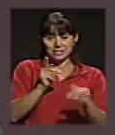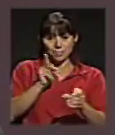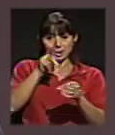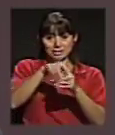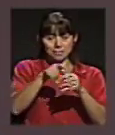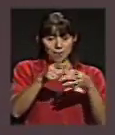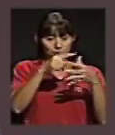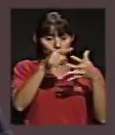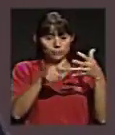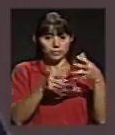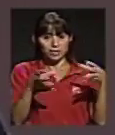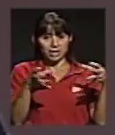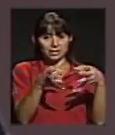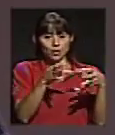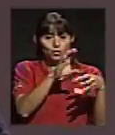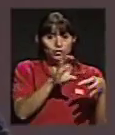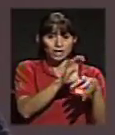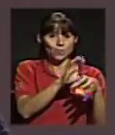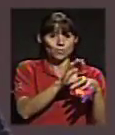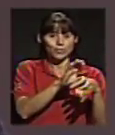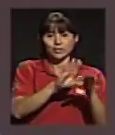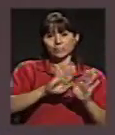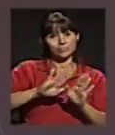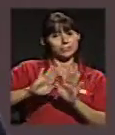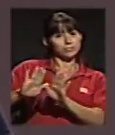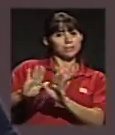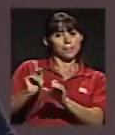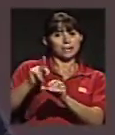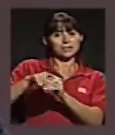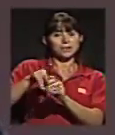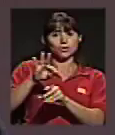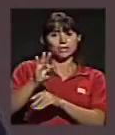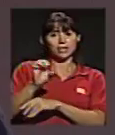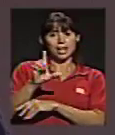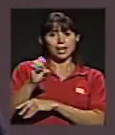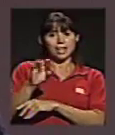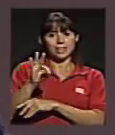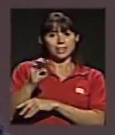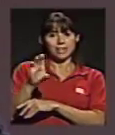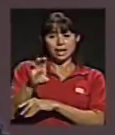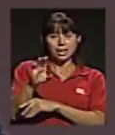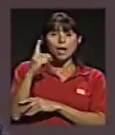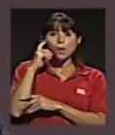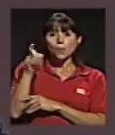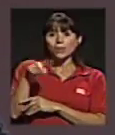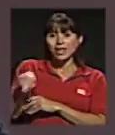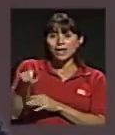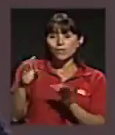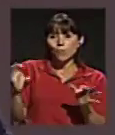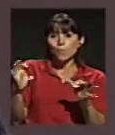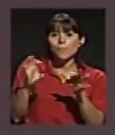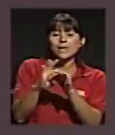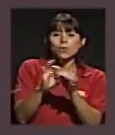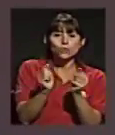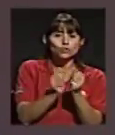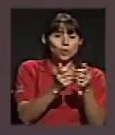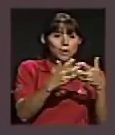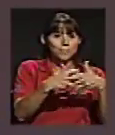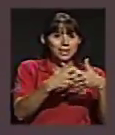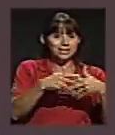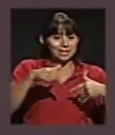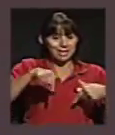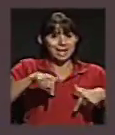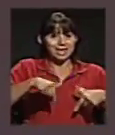consejo, apelaron a la participación de Teletec porque pues existían vínculos ya con operadores que tenían aquí asignados